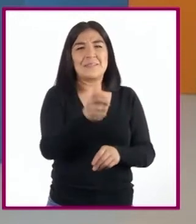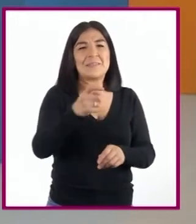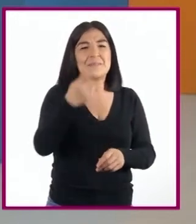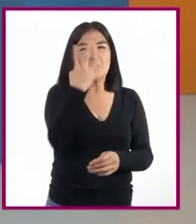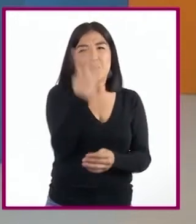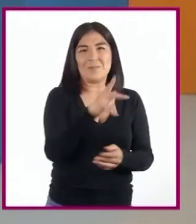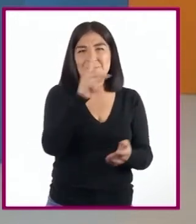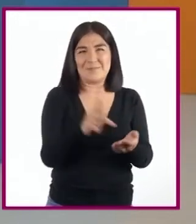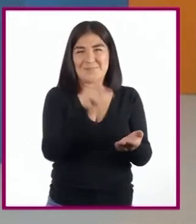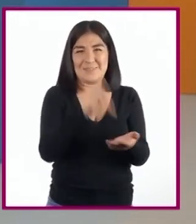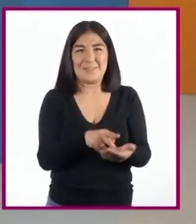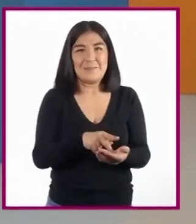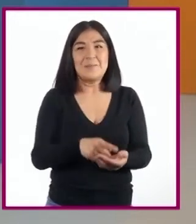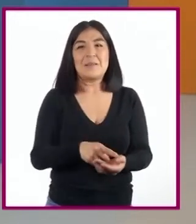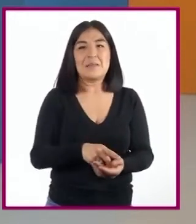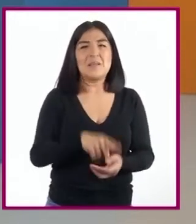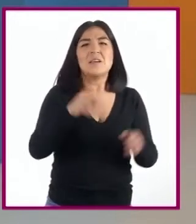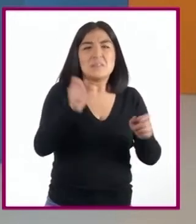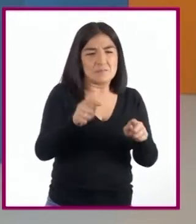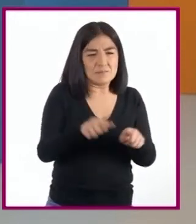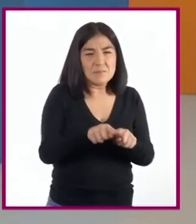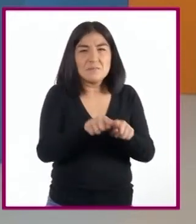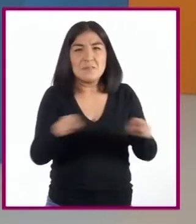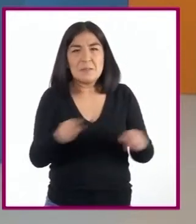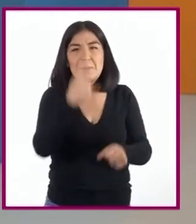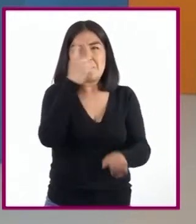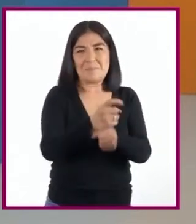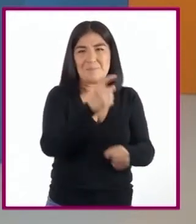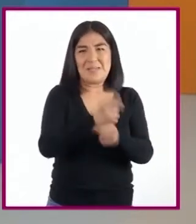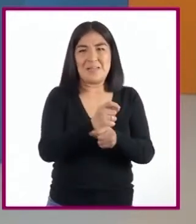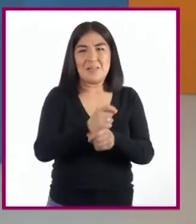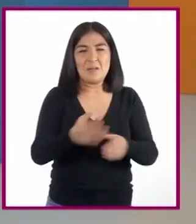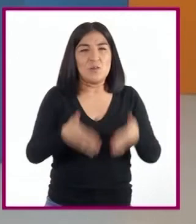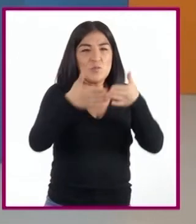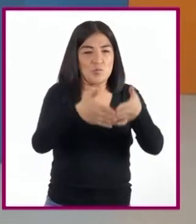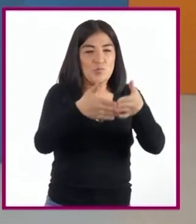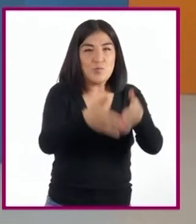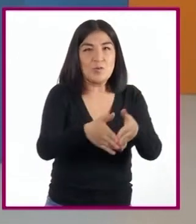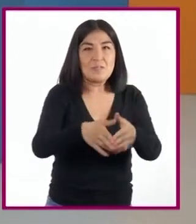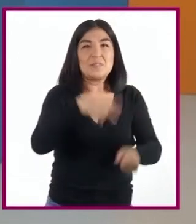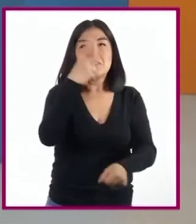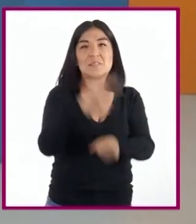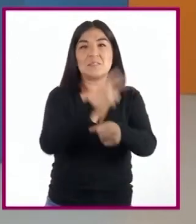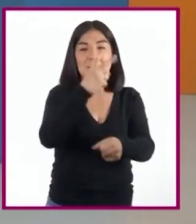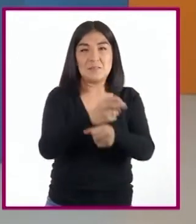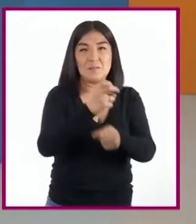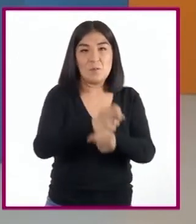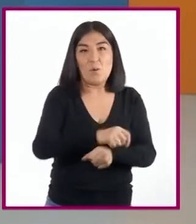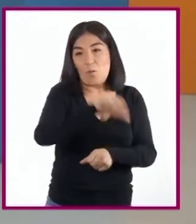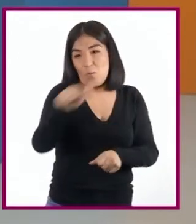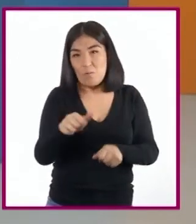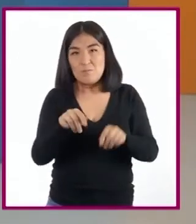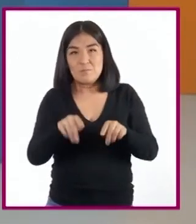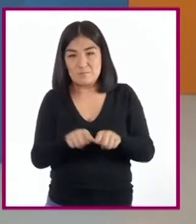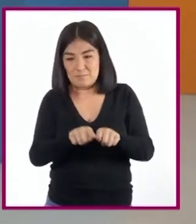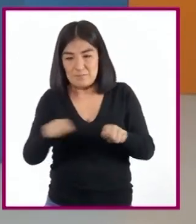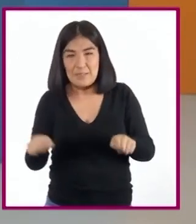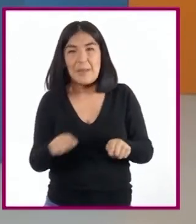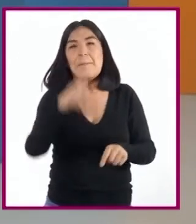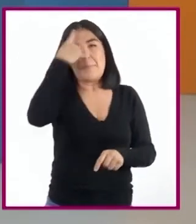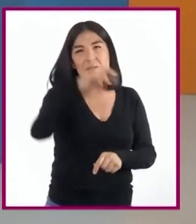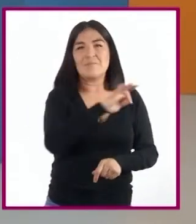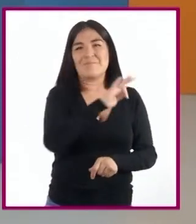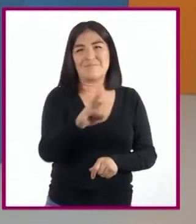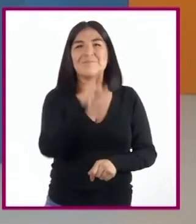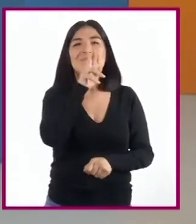4 kilómetros. ¿A qué distancia de la primera lancha llega la segunda lancha a la otra orilla? Para poder dar respuesta